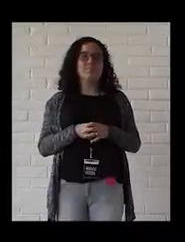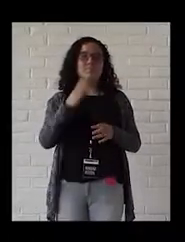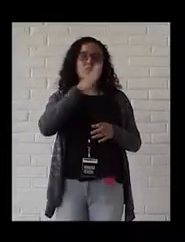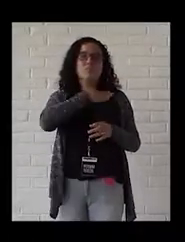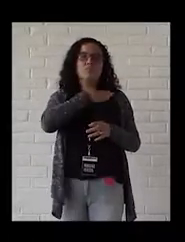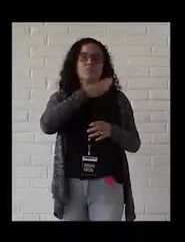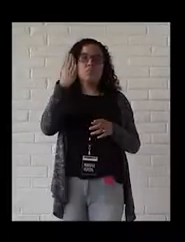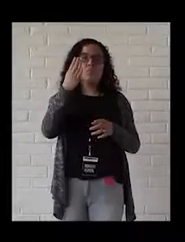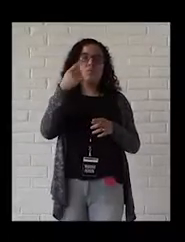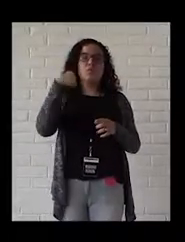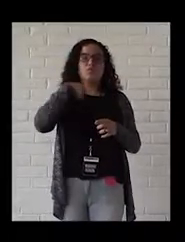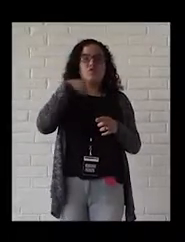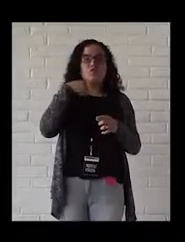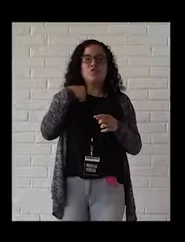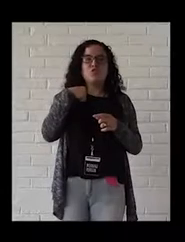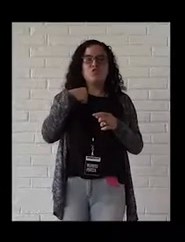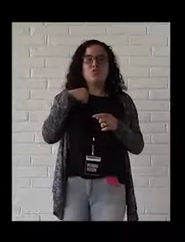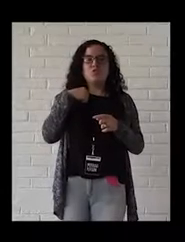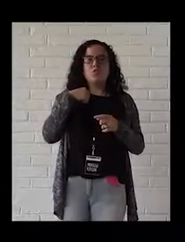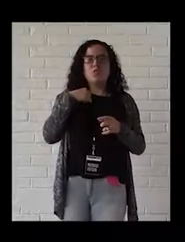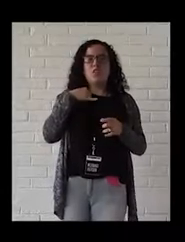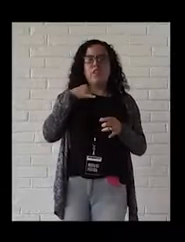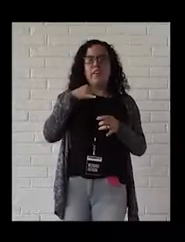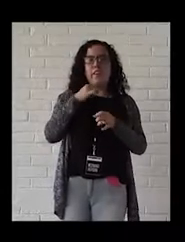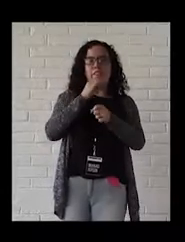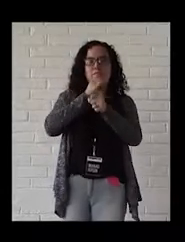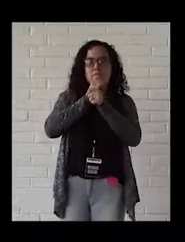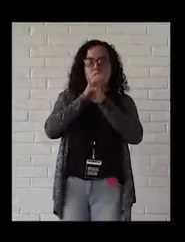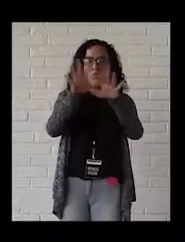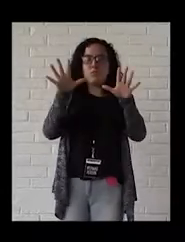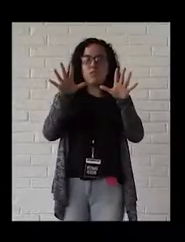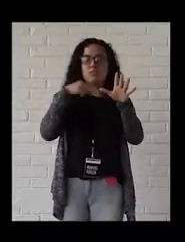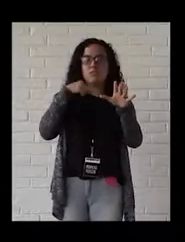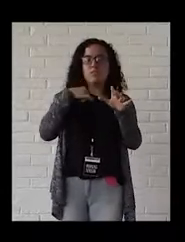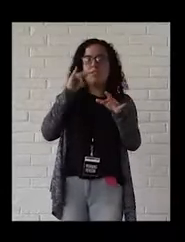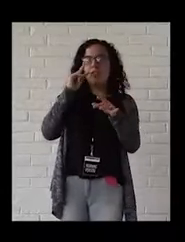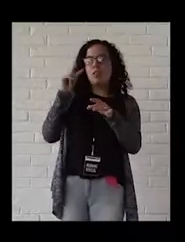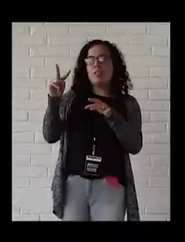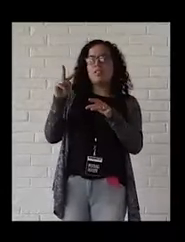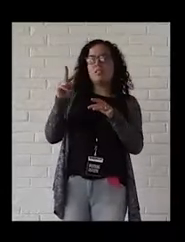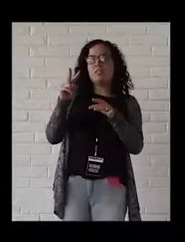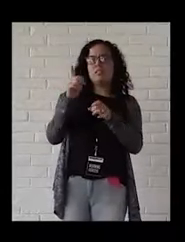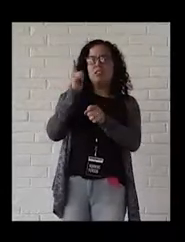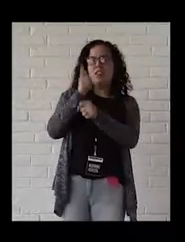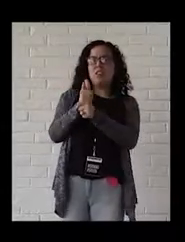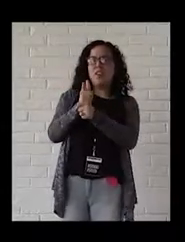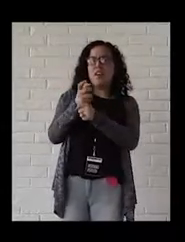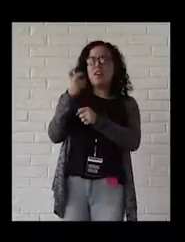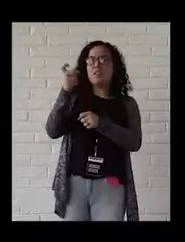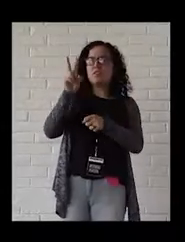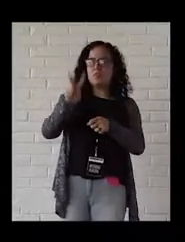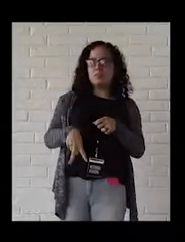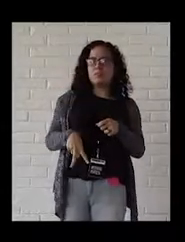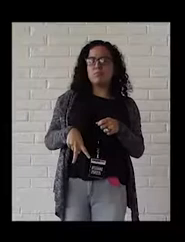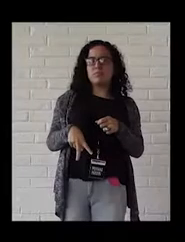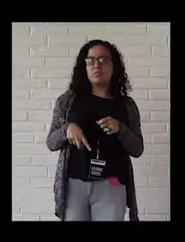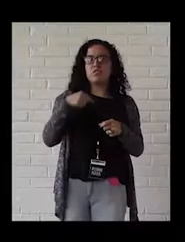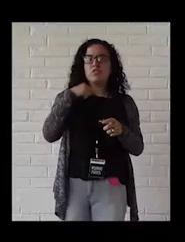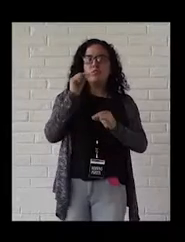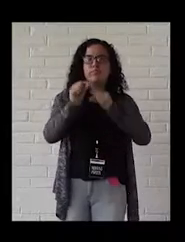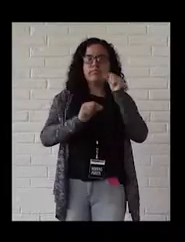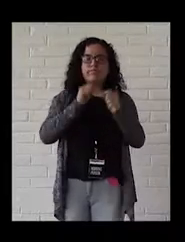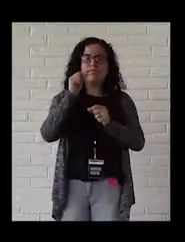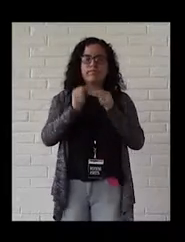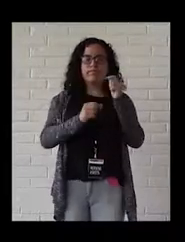Bueno, yo al estar expuesto a todo este tipo de información y darme cuenta que realmente era bastante comprobable, pues poco a poco yo fui perdiendo